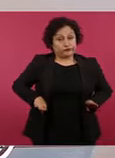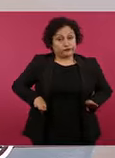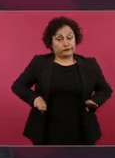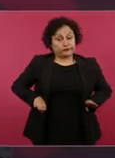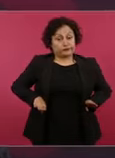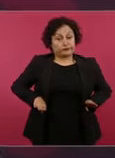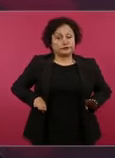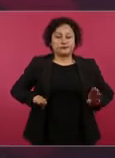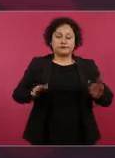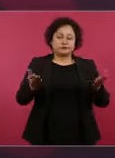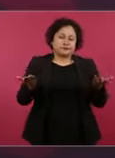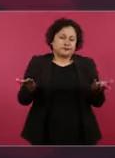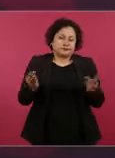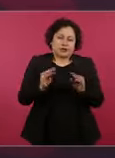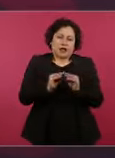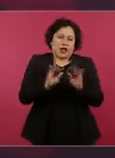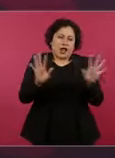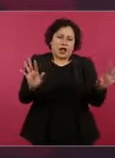uno se da cuenta.